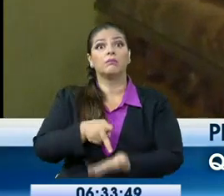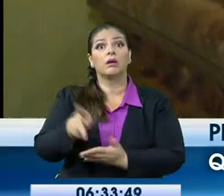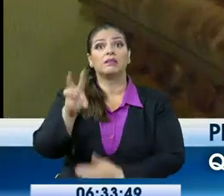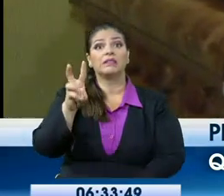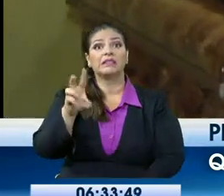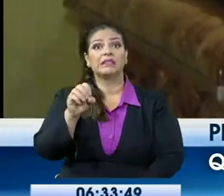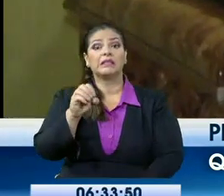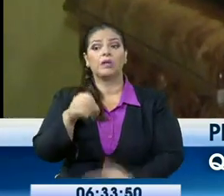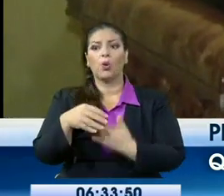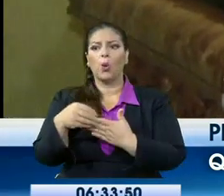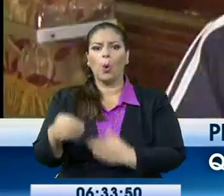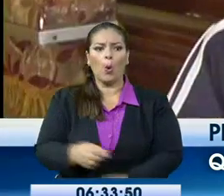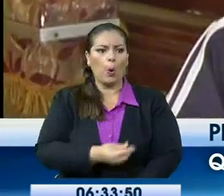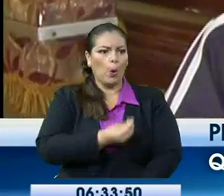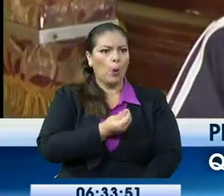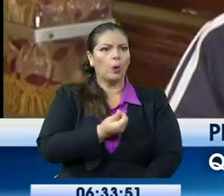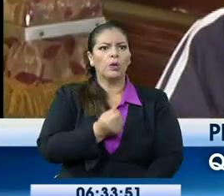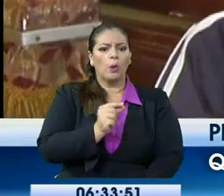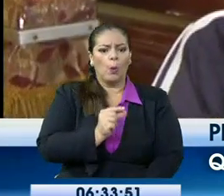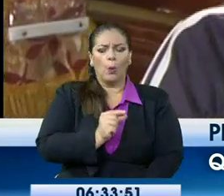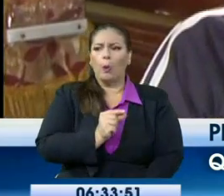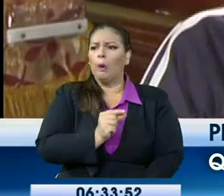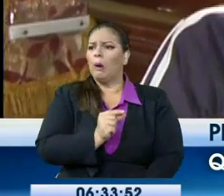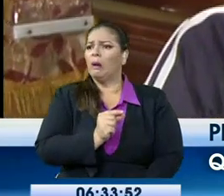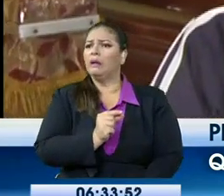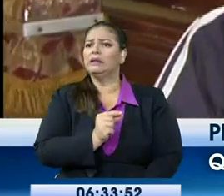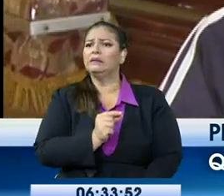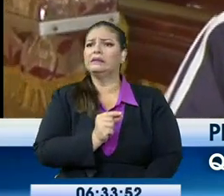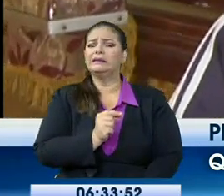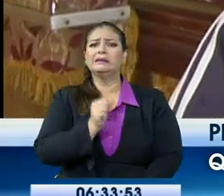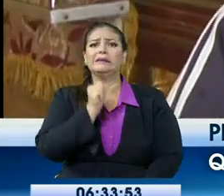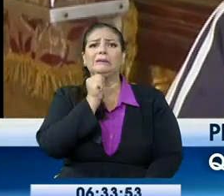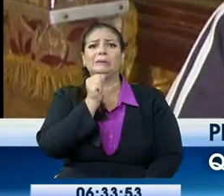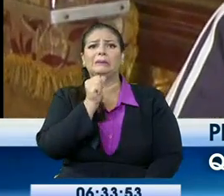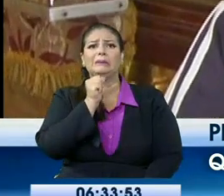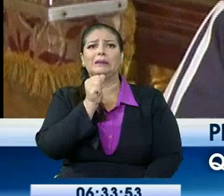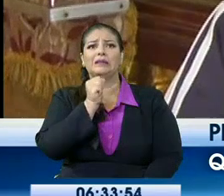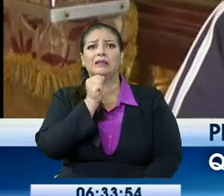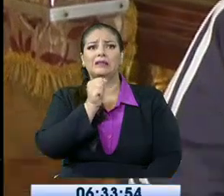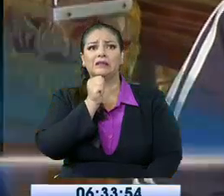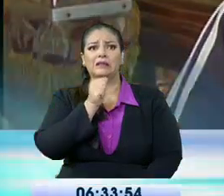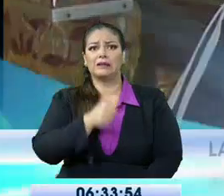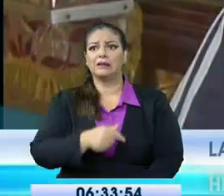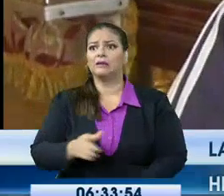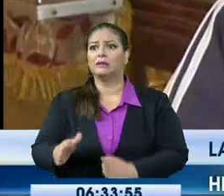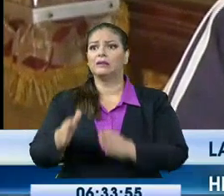o compra de una bóveda. Que quiero que me ayuden porque no tengo cómo enterrarlo.